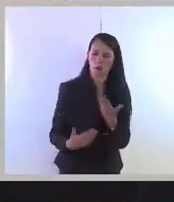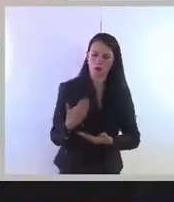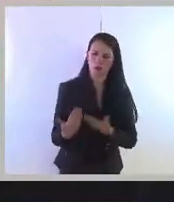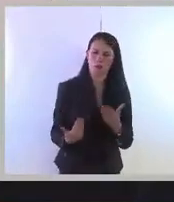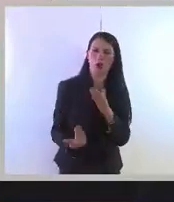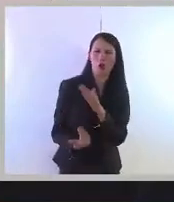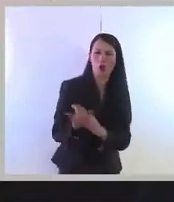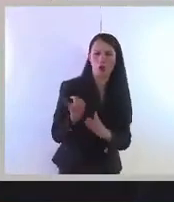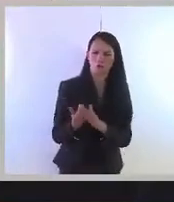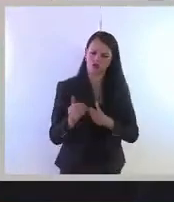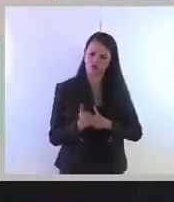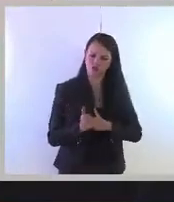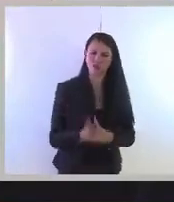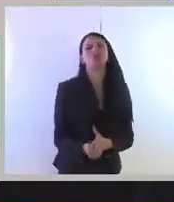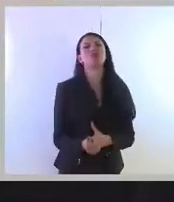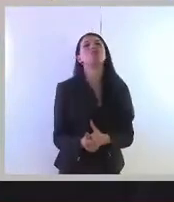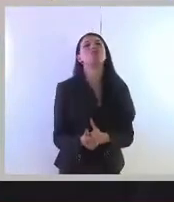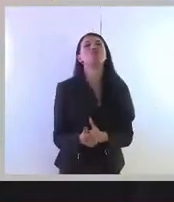por orientación